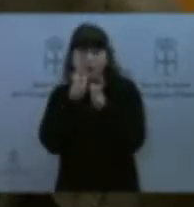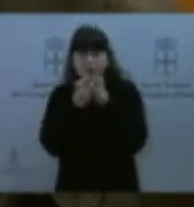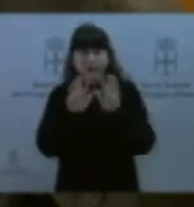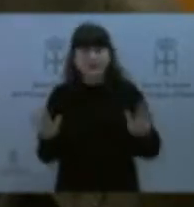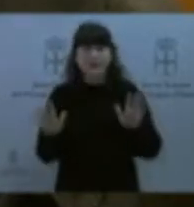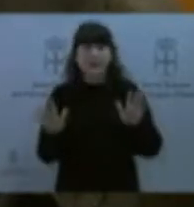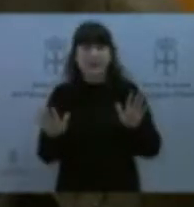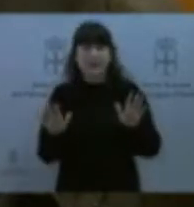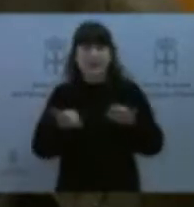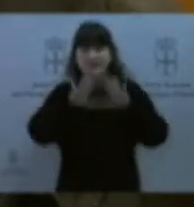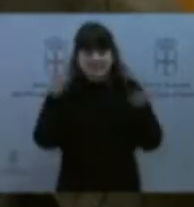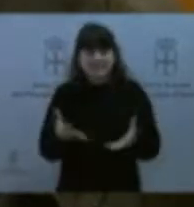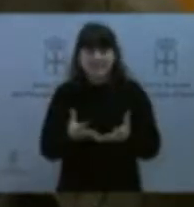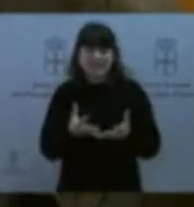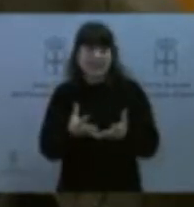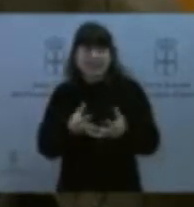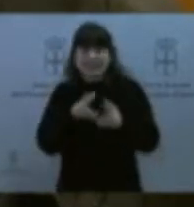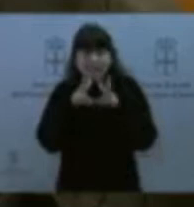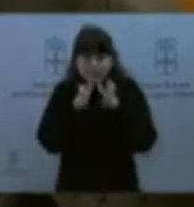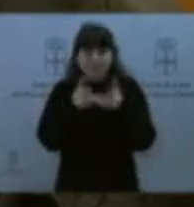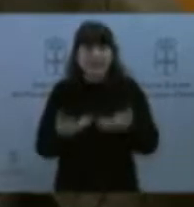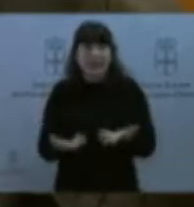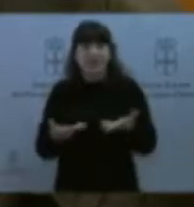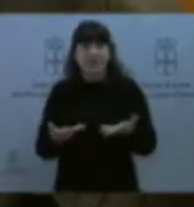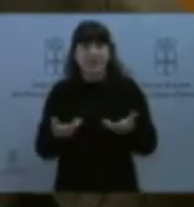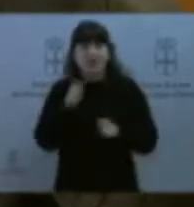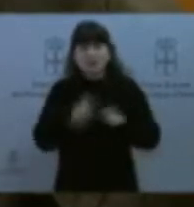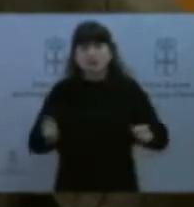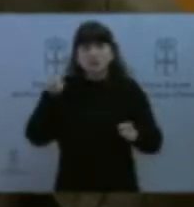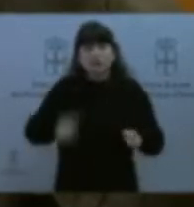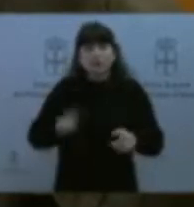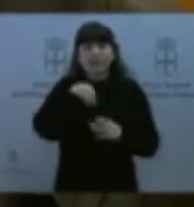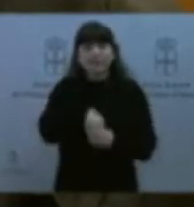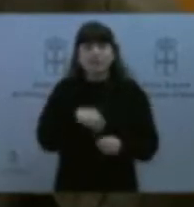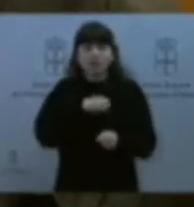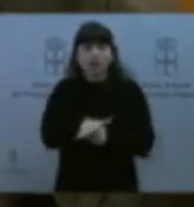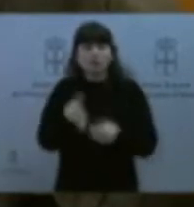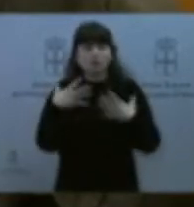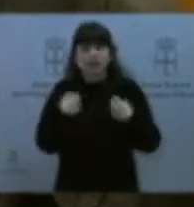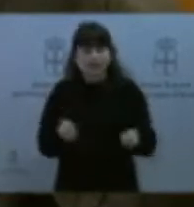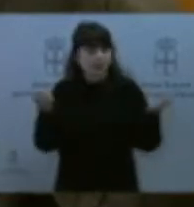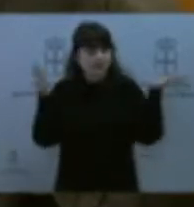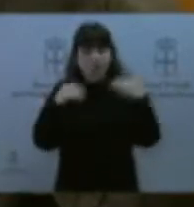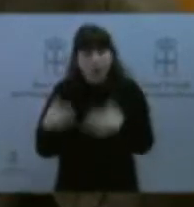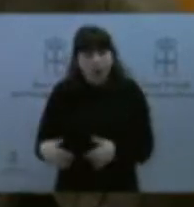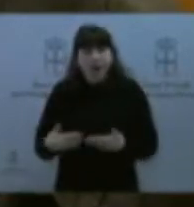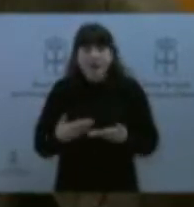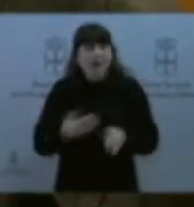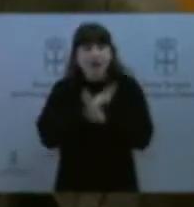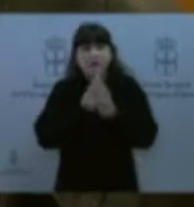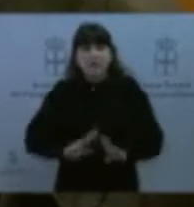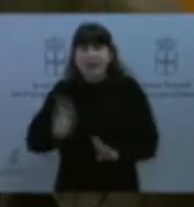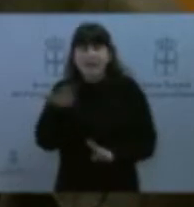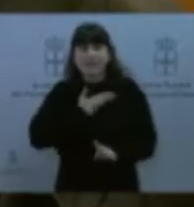primero faltan profesionales na sanidad, donde máis daño faen unas políticas de industria